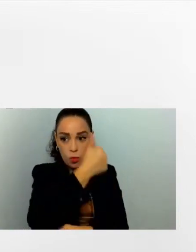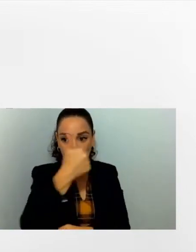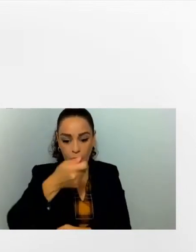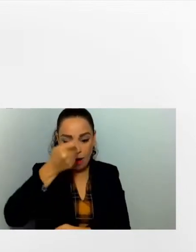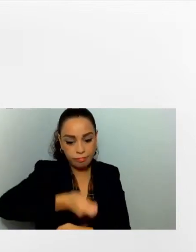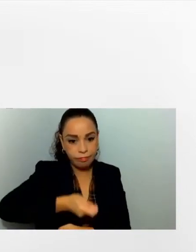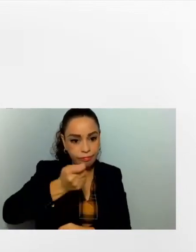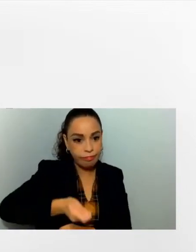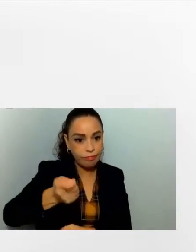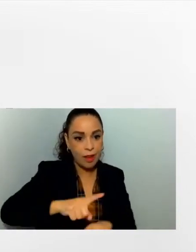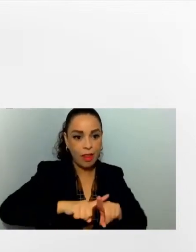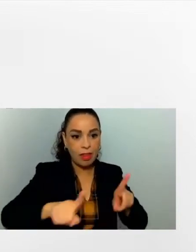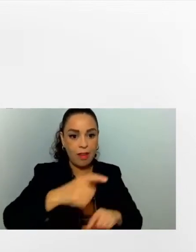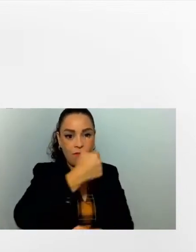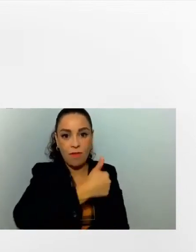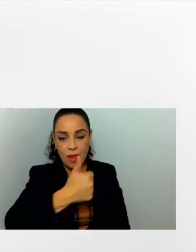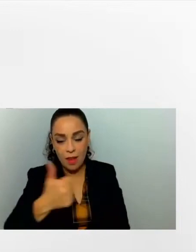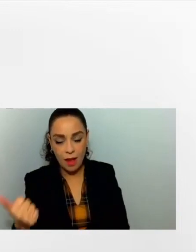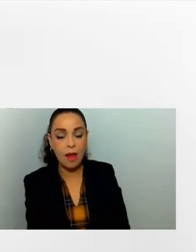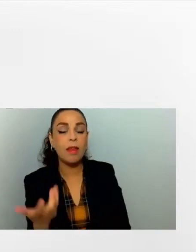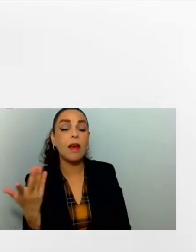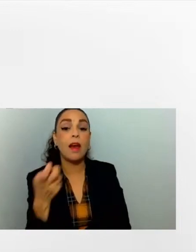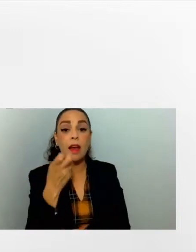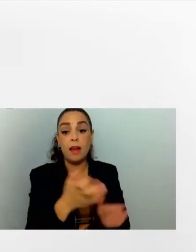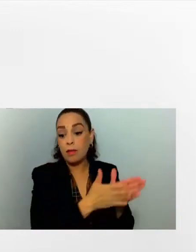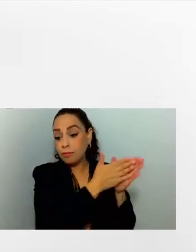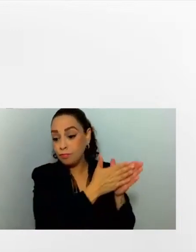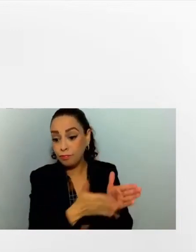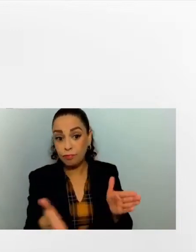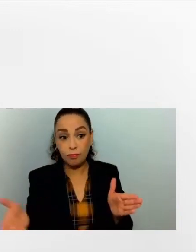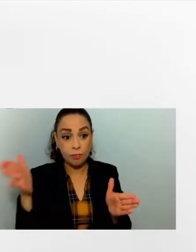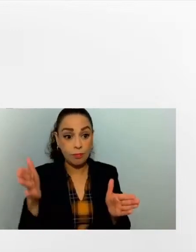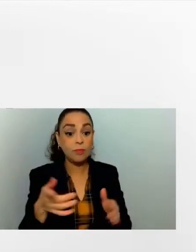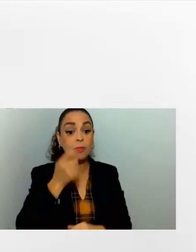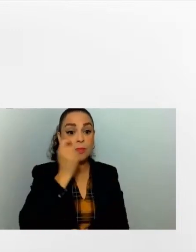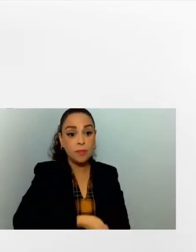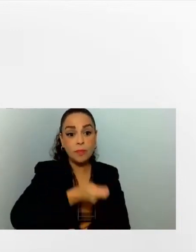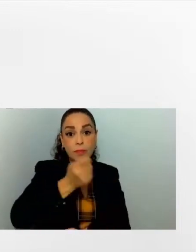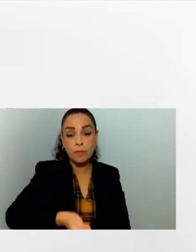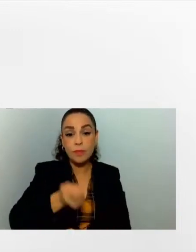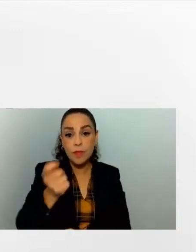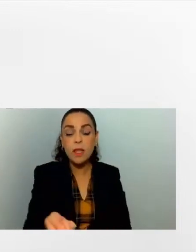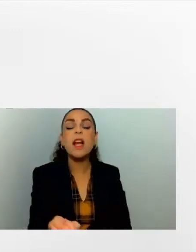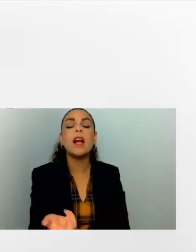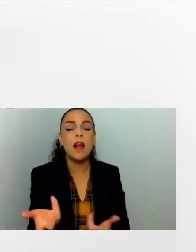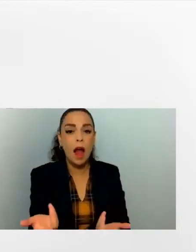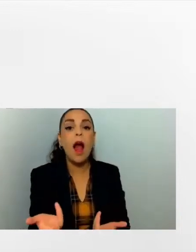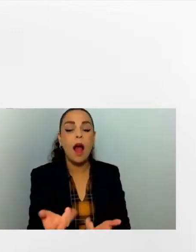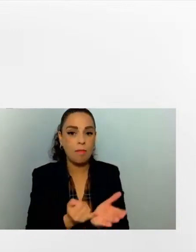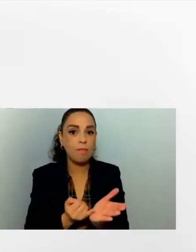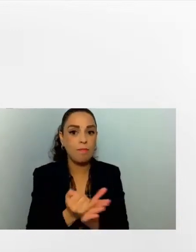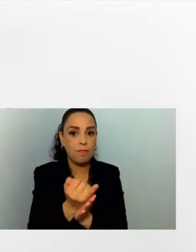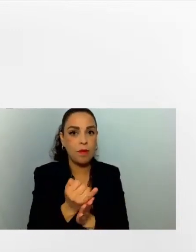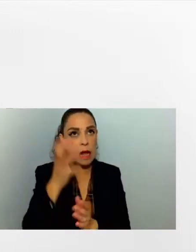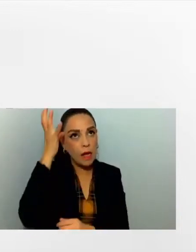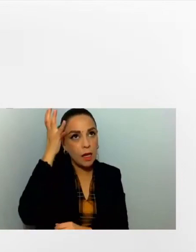También la Corte lo que hace a lo largo de estas sentencias es como definir algunos conceptos como